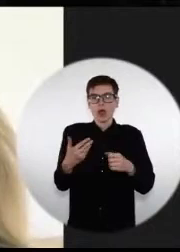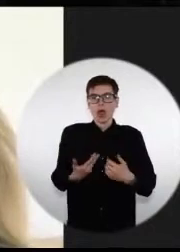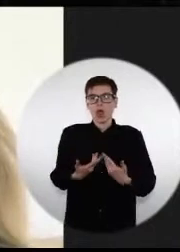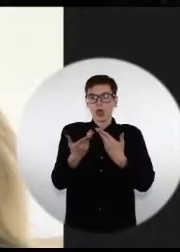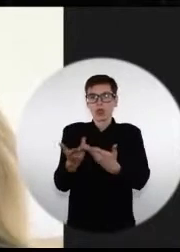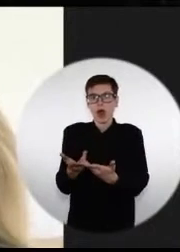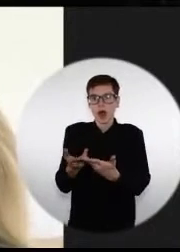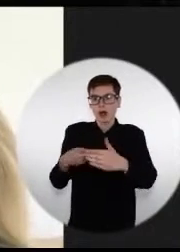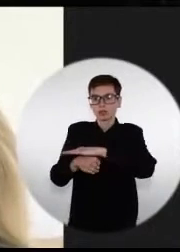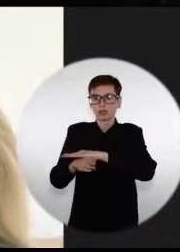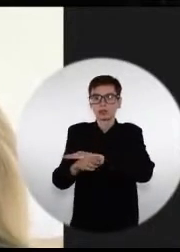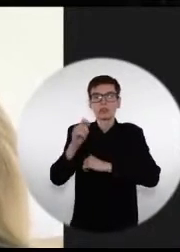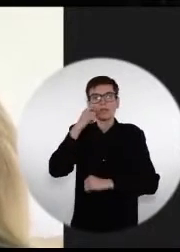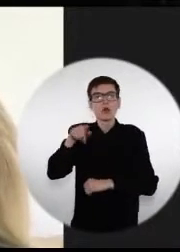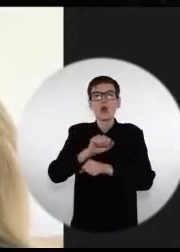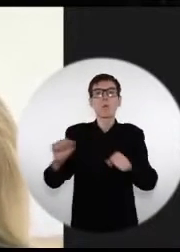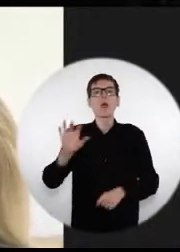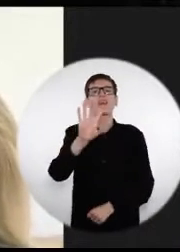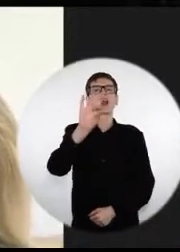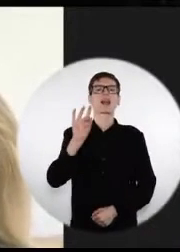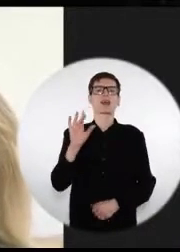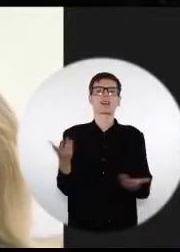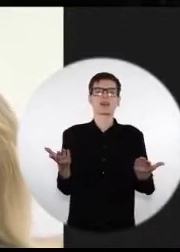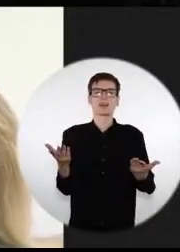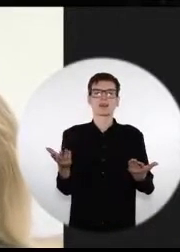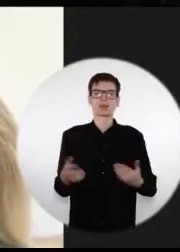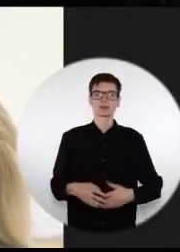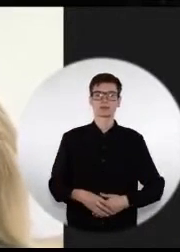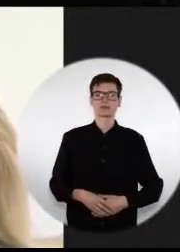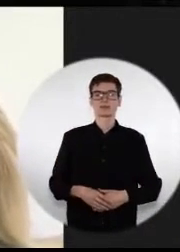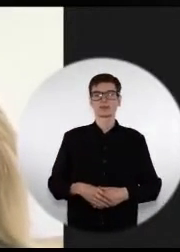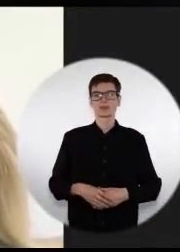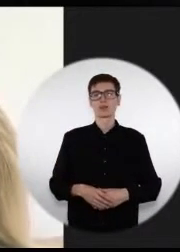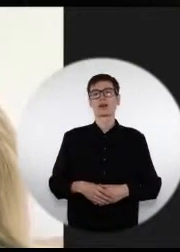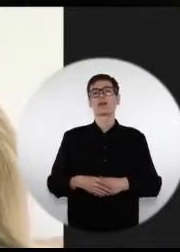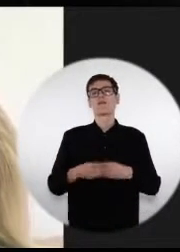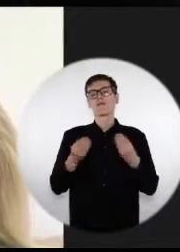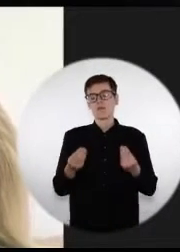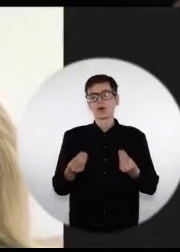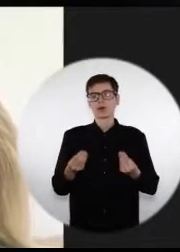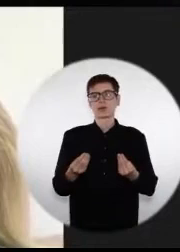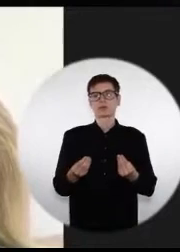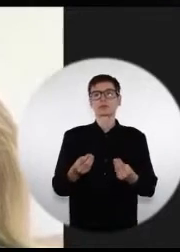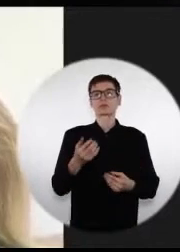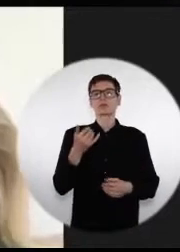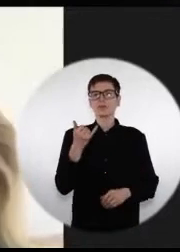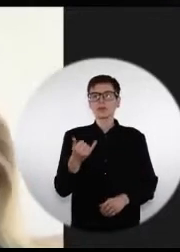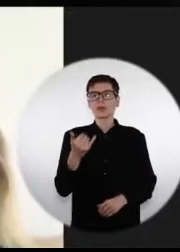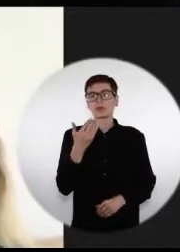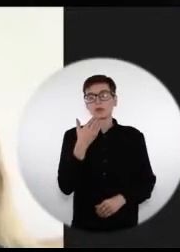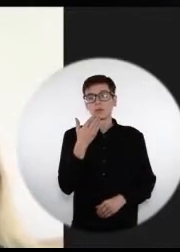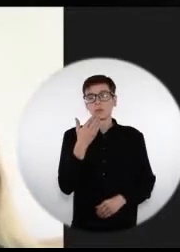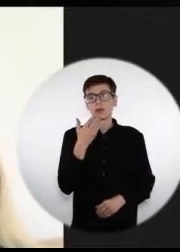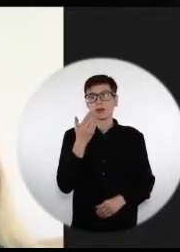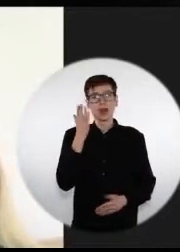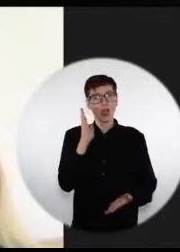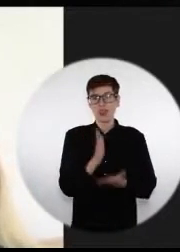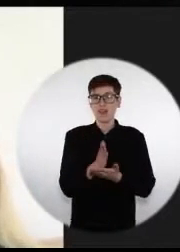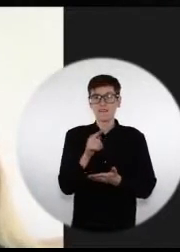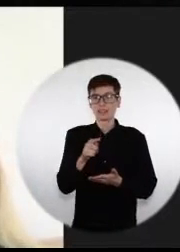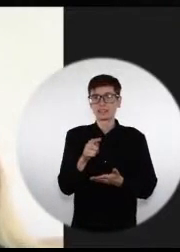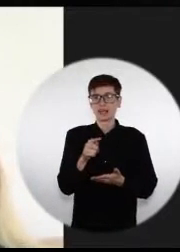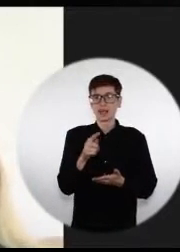eso no va a pasar si uno les da básicamente claro consume lo que se les da no tienen capacidad